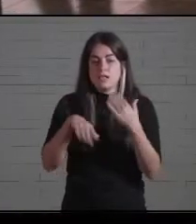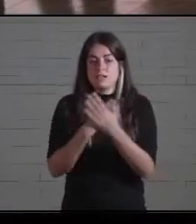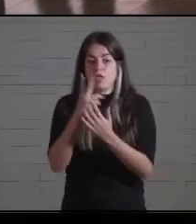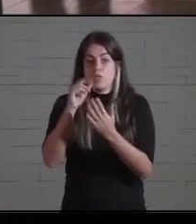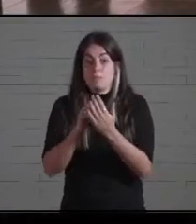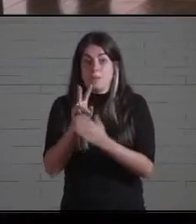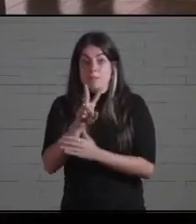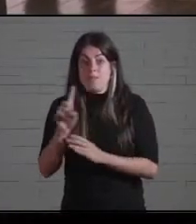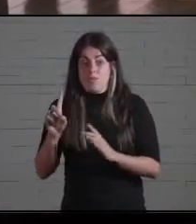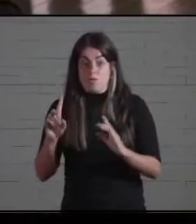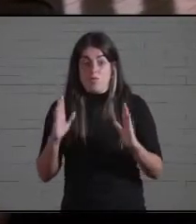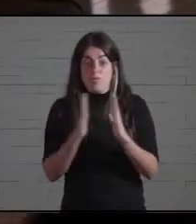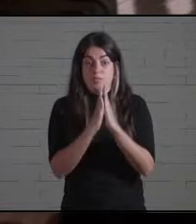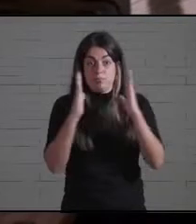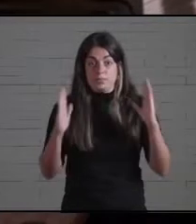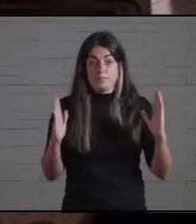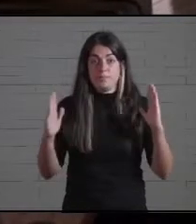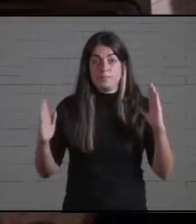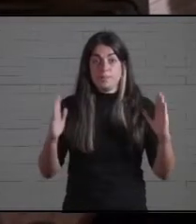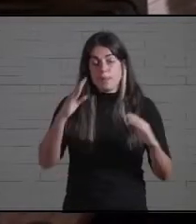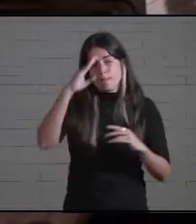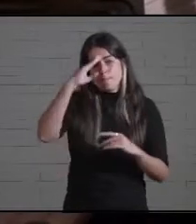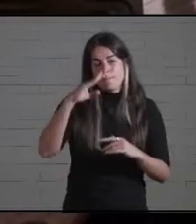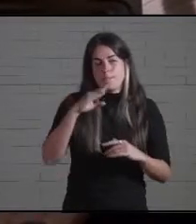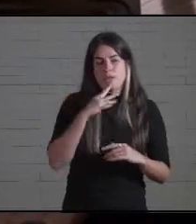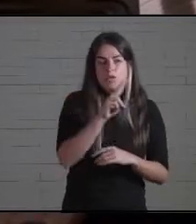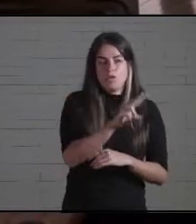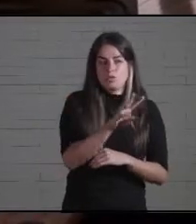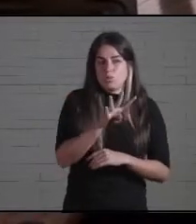que ahí los padres tenían tanto